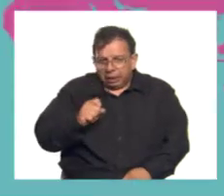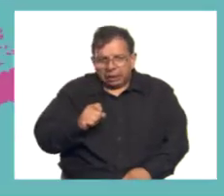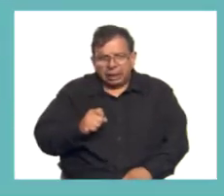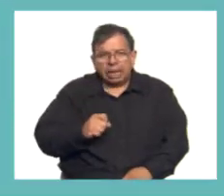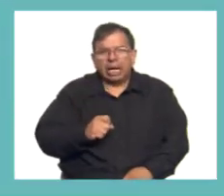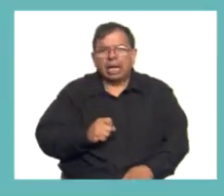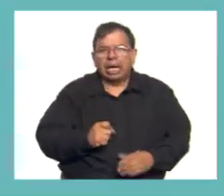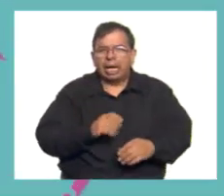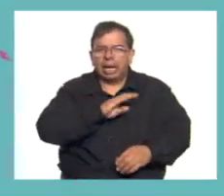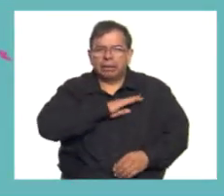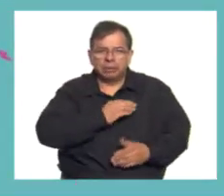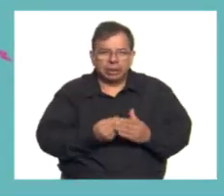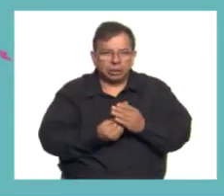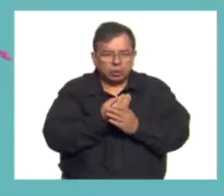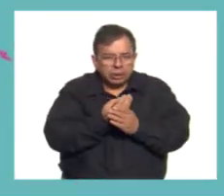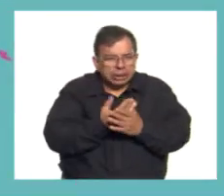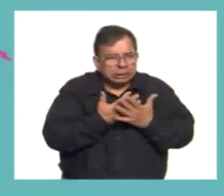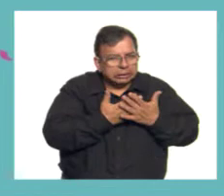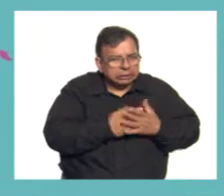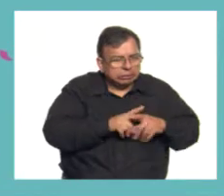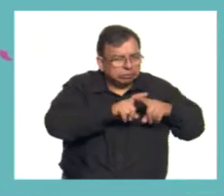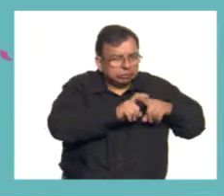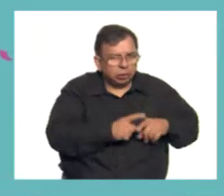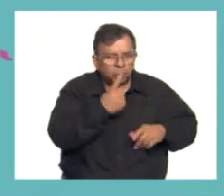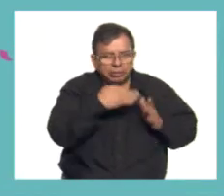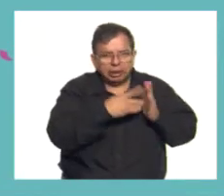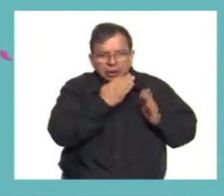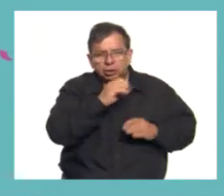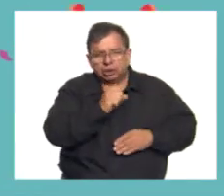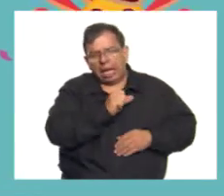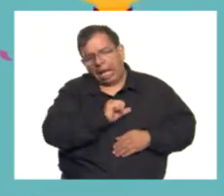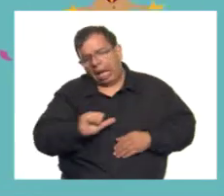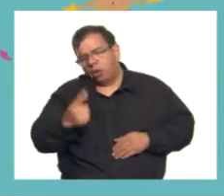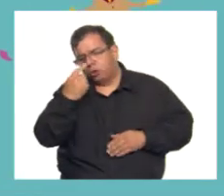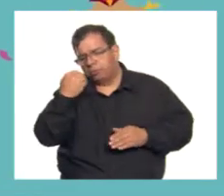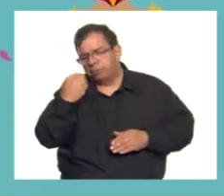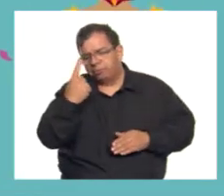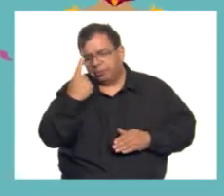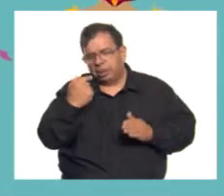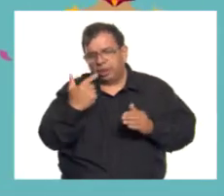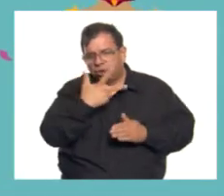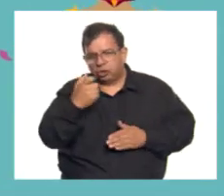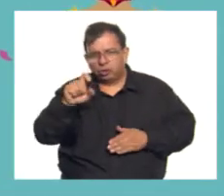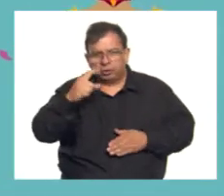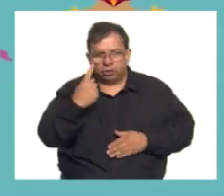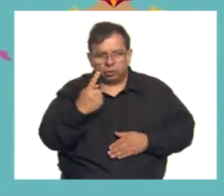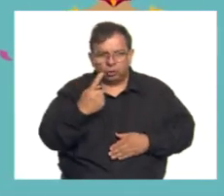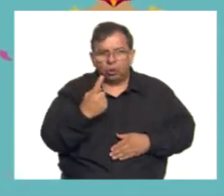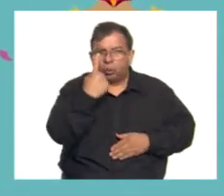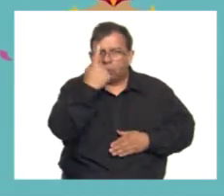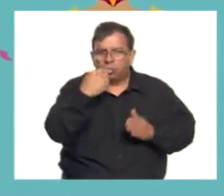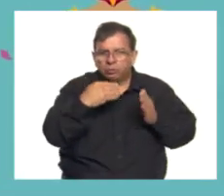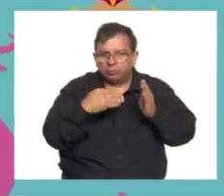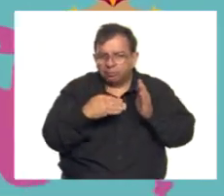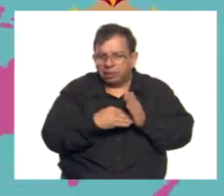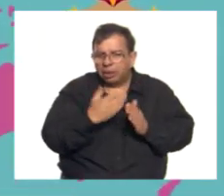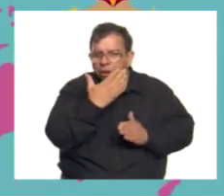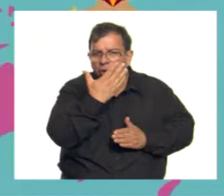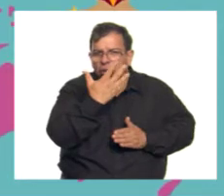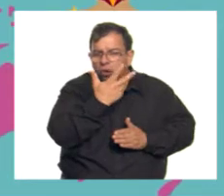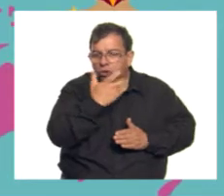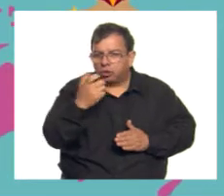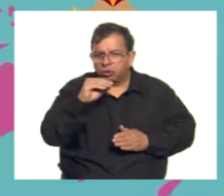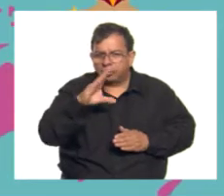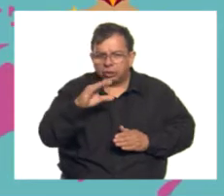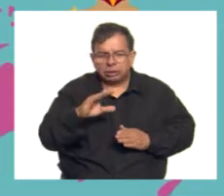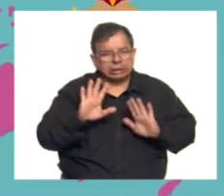Nueva España desde 1565 hasta 1821. En 1898 obtuvo